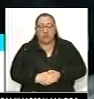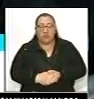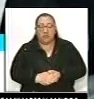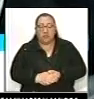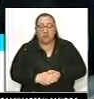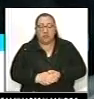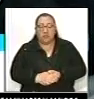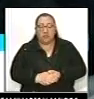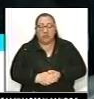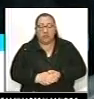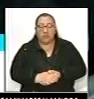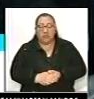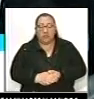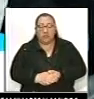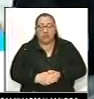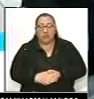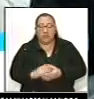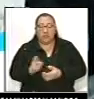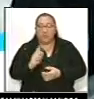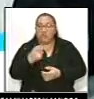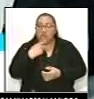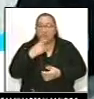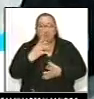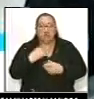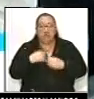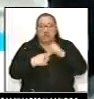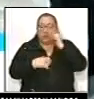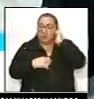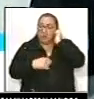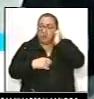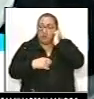se cambie esto, no lo hacen.